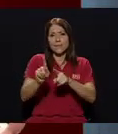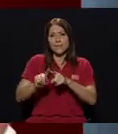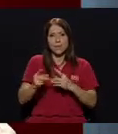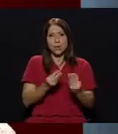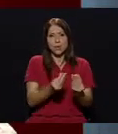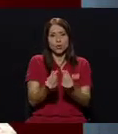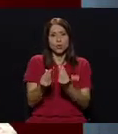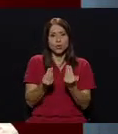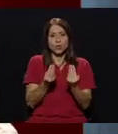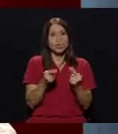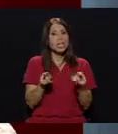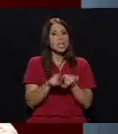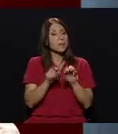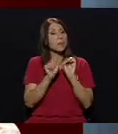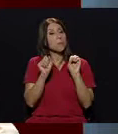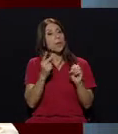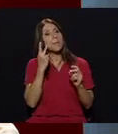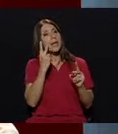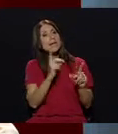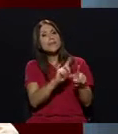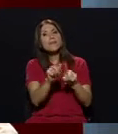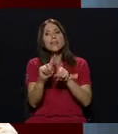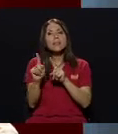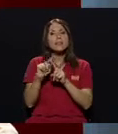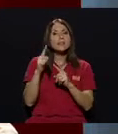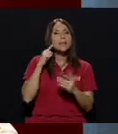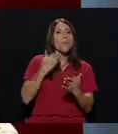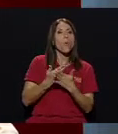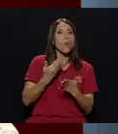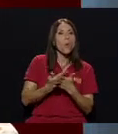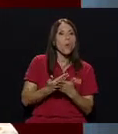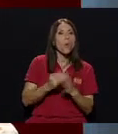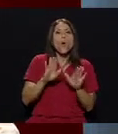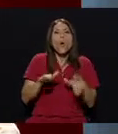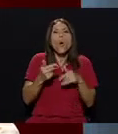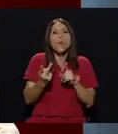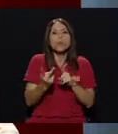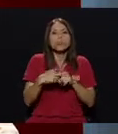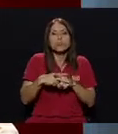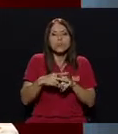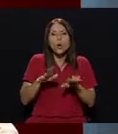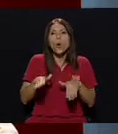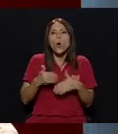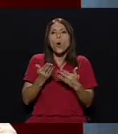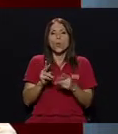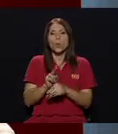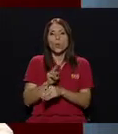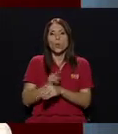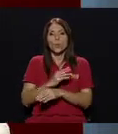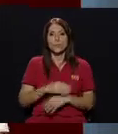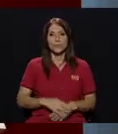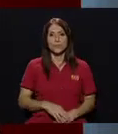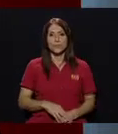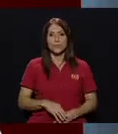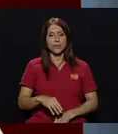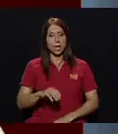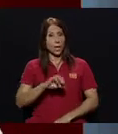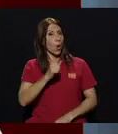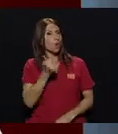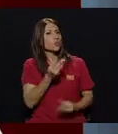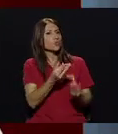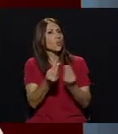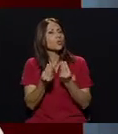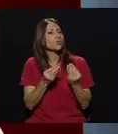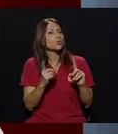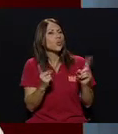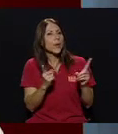esos productos y también ver de forma demostrativa la aplicación y utilización de los productos. ¿Qué otros productos tenemos aquí?